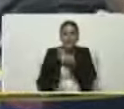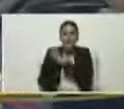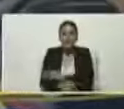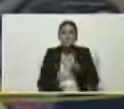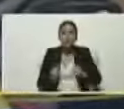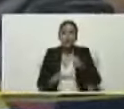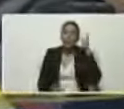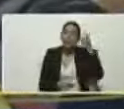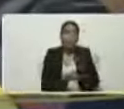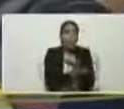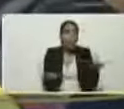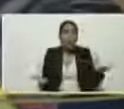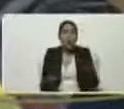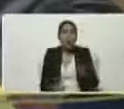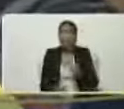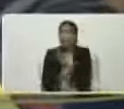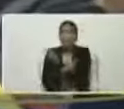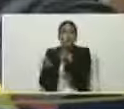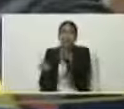se equivoque.